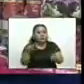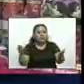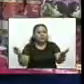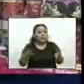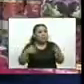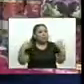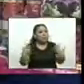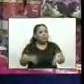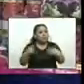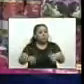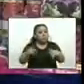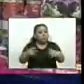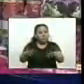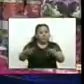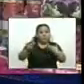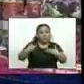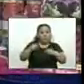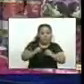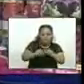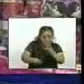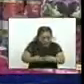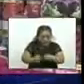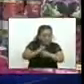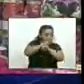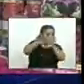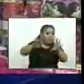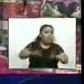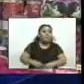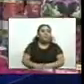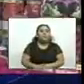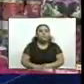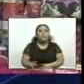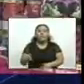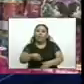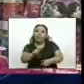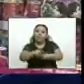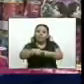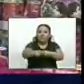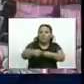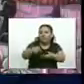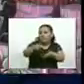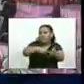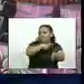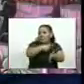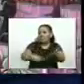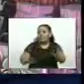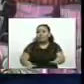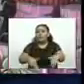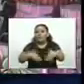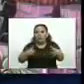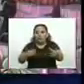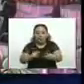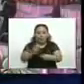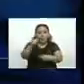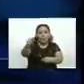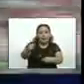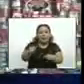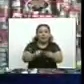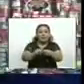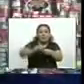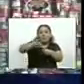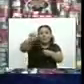graves a la salud pues de quien lo manipule mal. Otros pirotécnicos prohibidos son el misil chino,